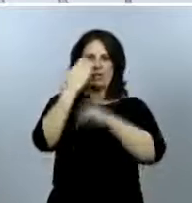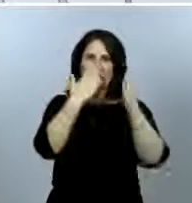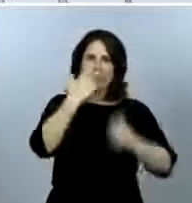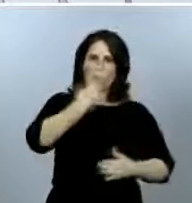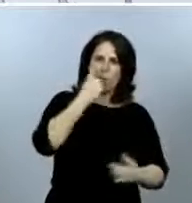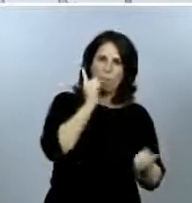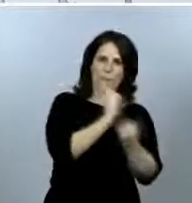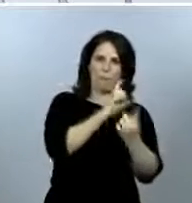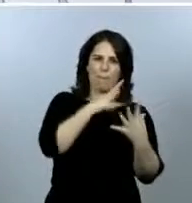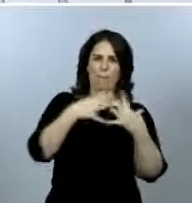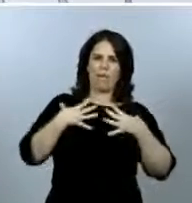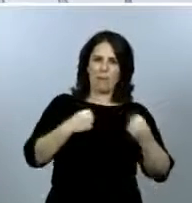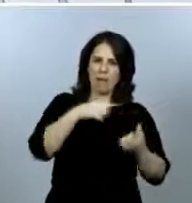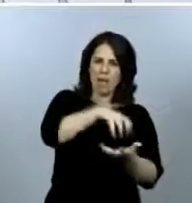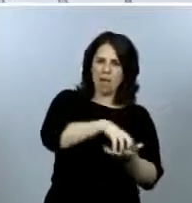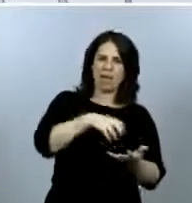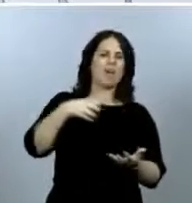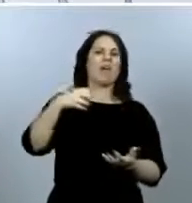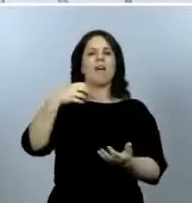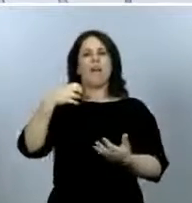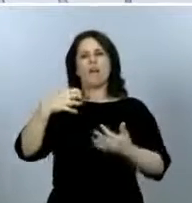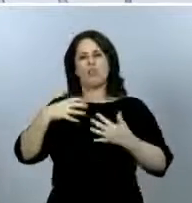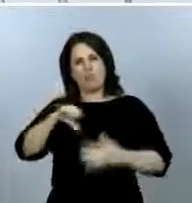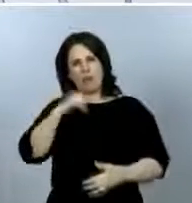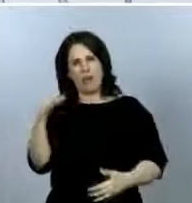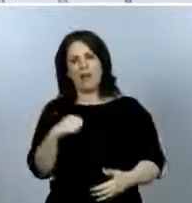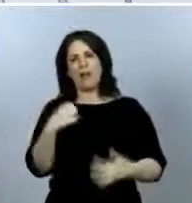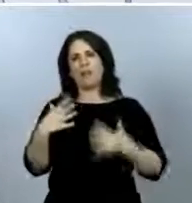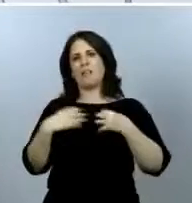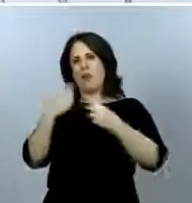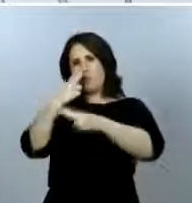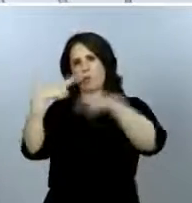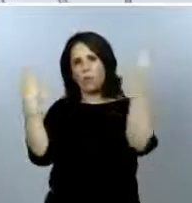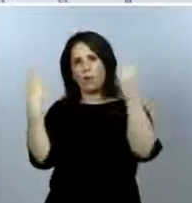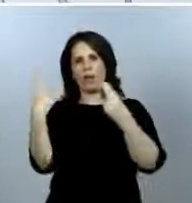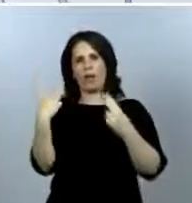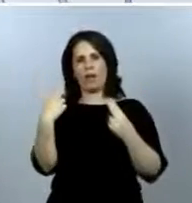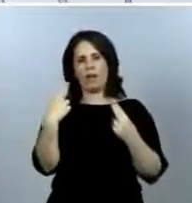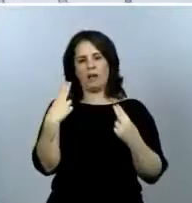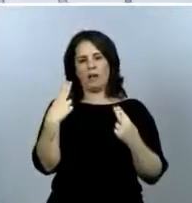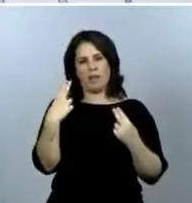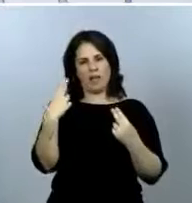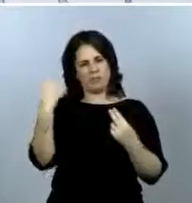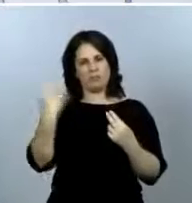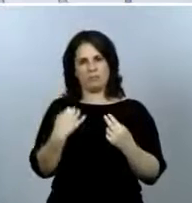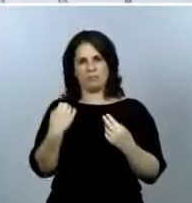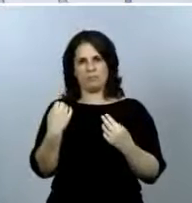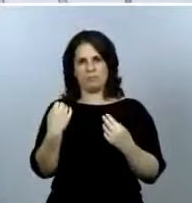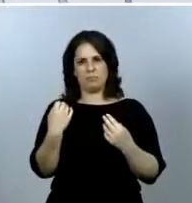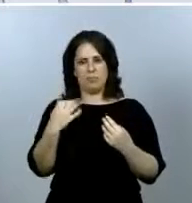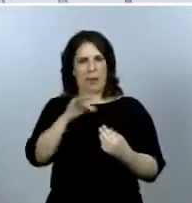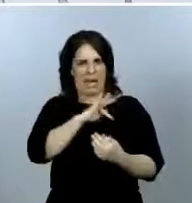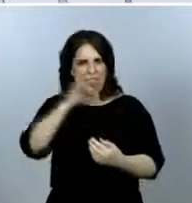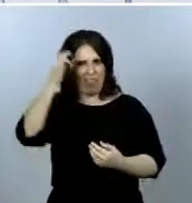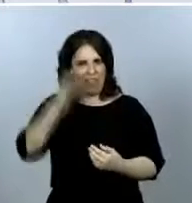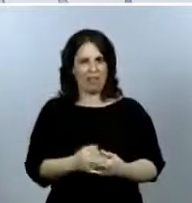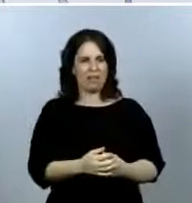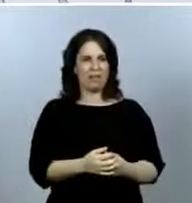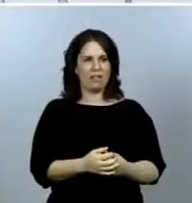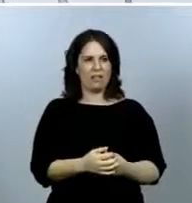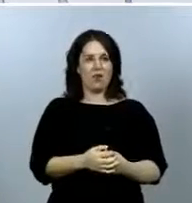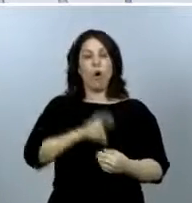hospitalaria y de salud pública desde mi punto de vista se lo merecen claramente no sé cuáles serán los otros candidatos